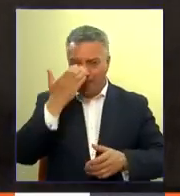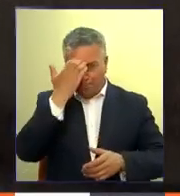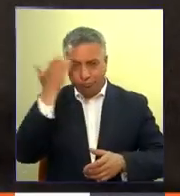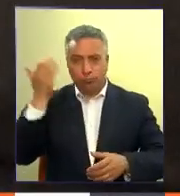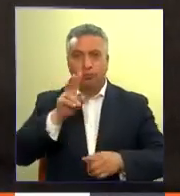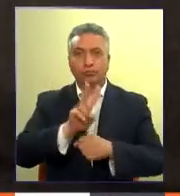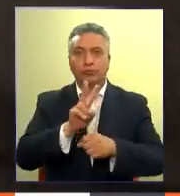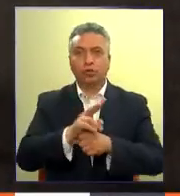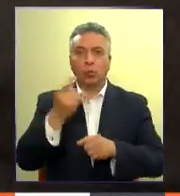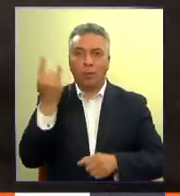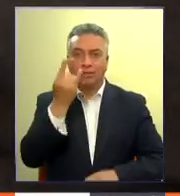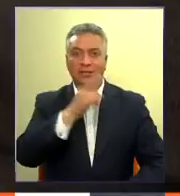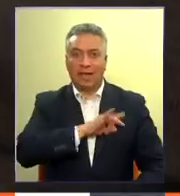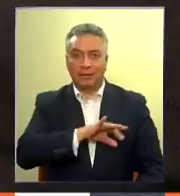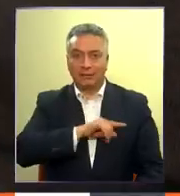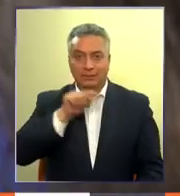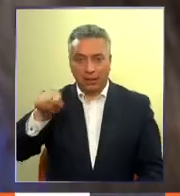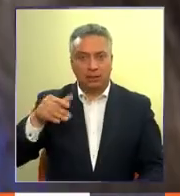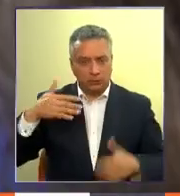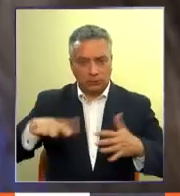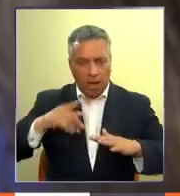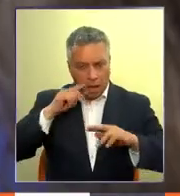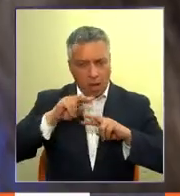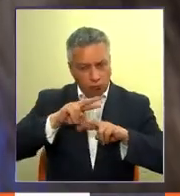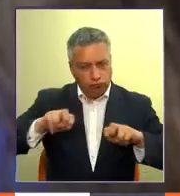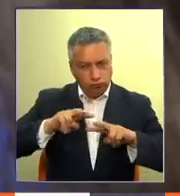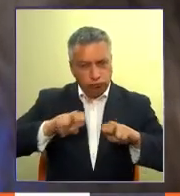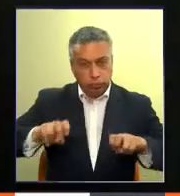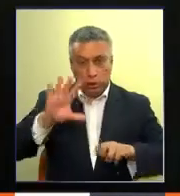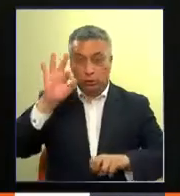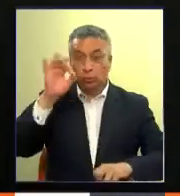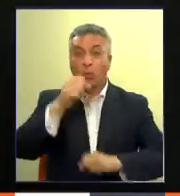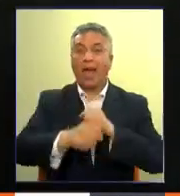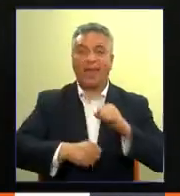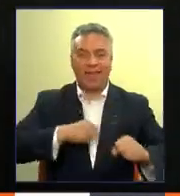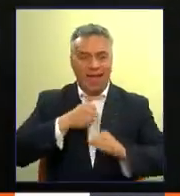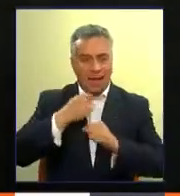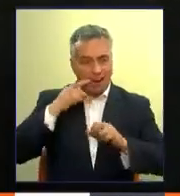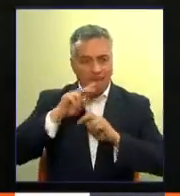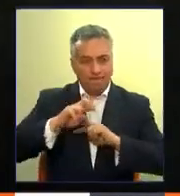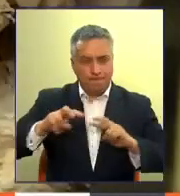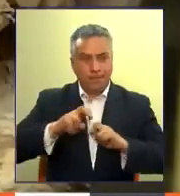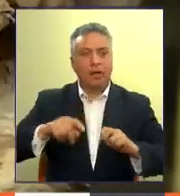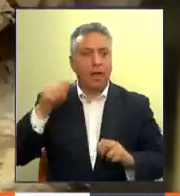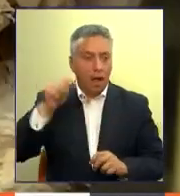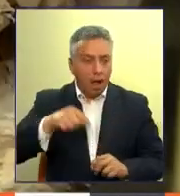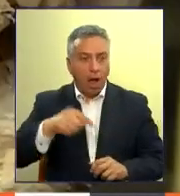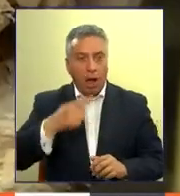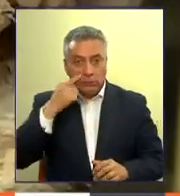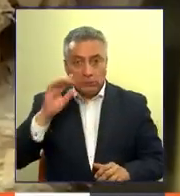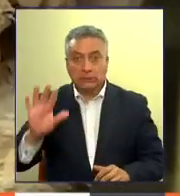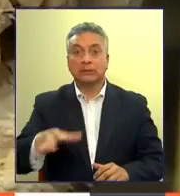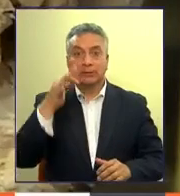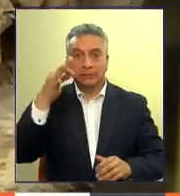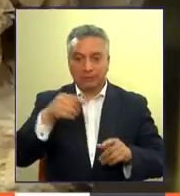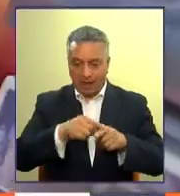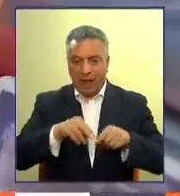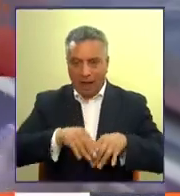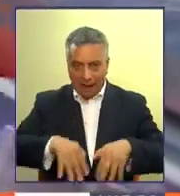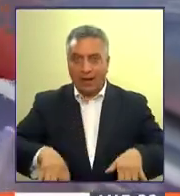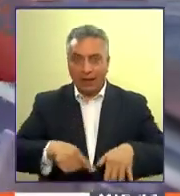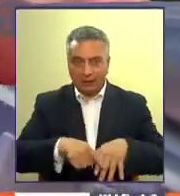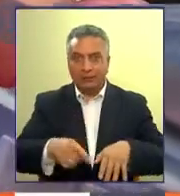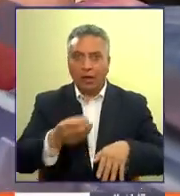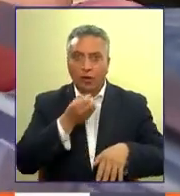de la Universidad de Chile, ha estudiado durante 50 años. Ahora lidera el equipo que encontró en ciertas raíces, plantas